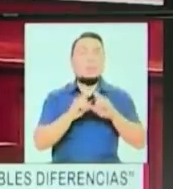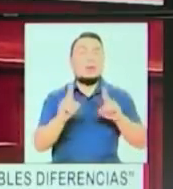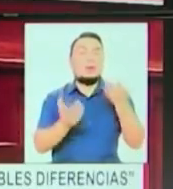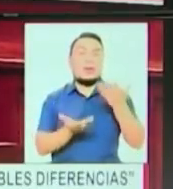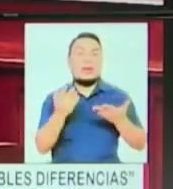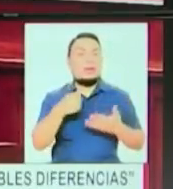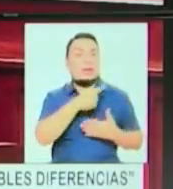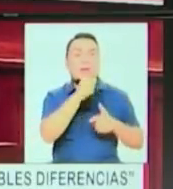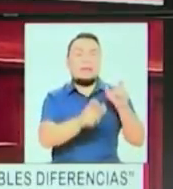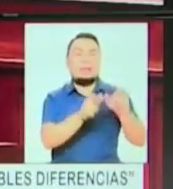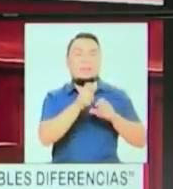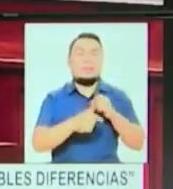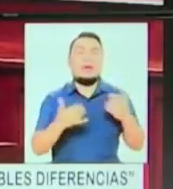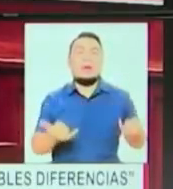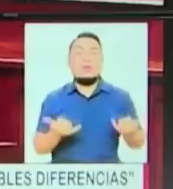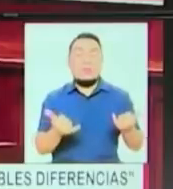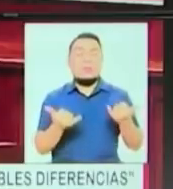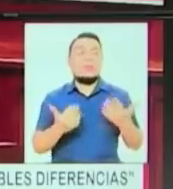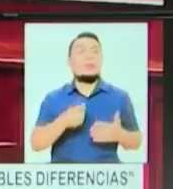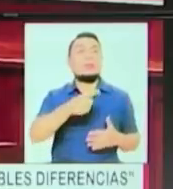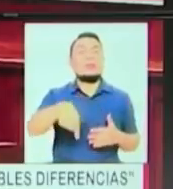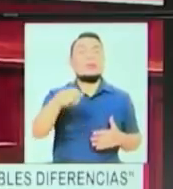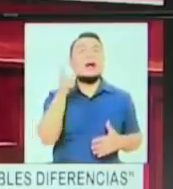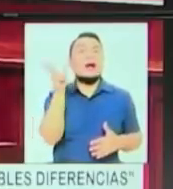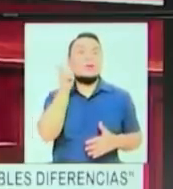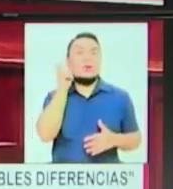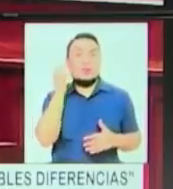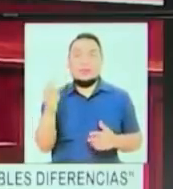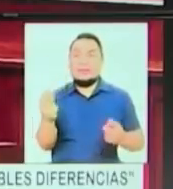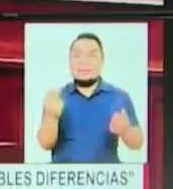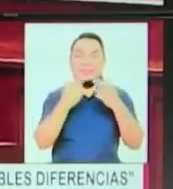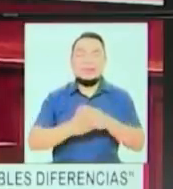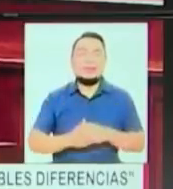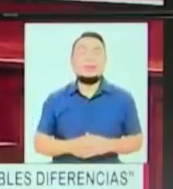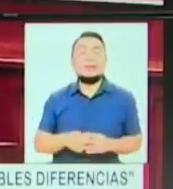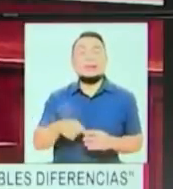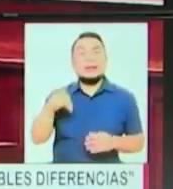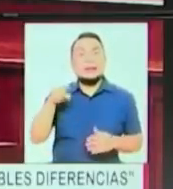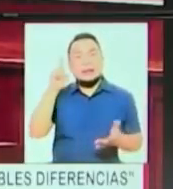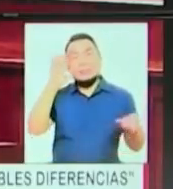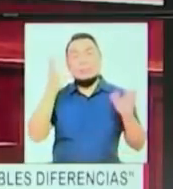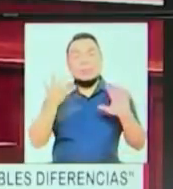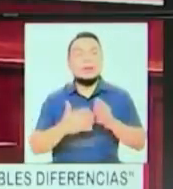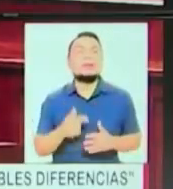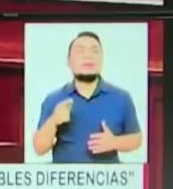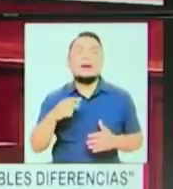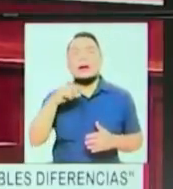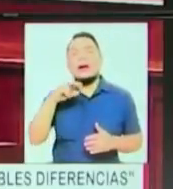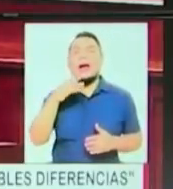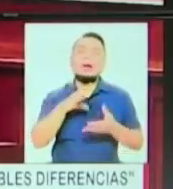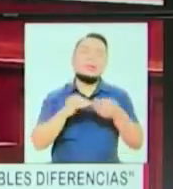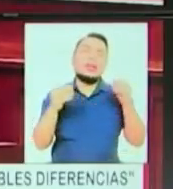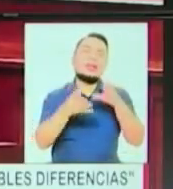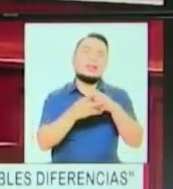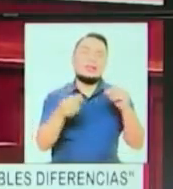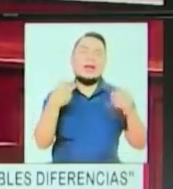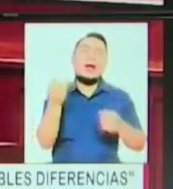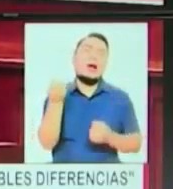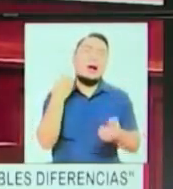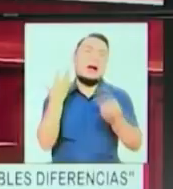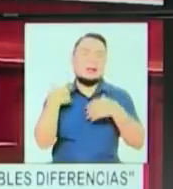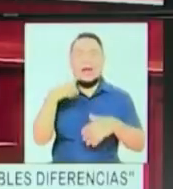es, yo lo hago, pero no me cobres impuesto a la renta los primeros 5 años. Y ahí vamos a ver